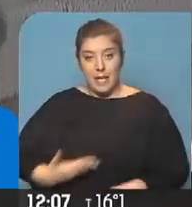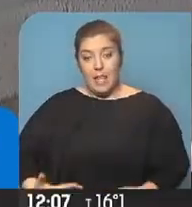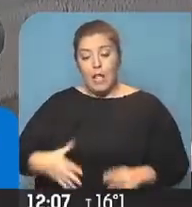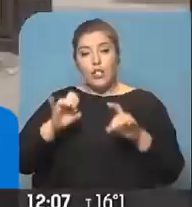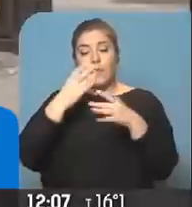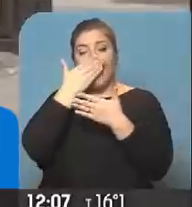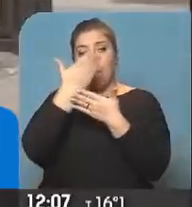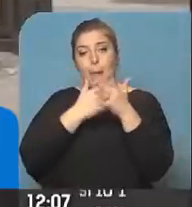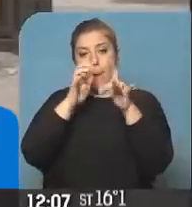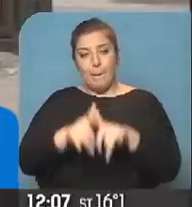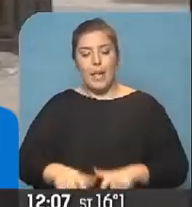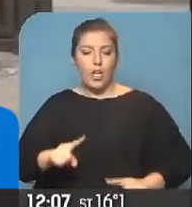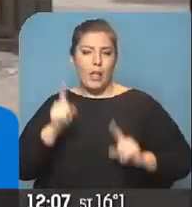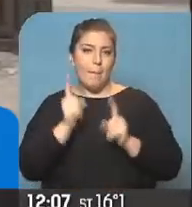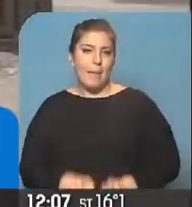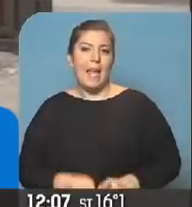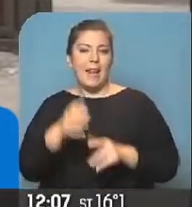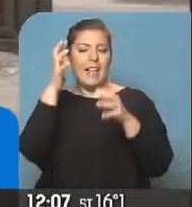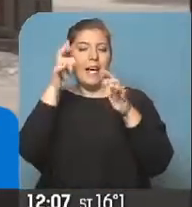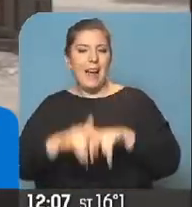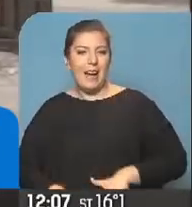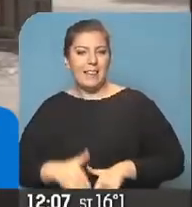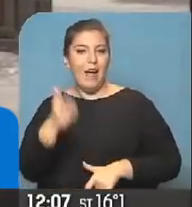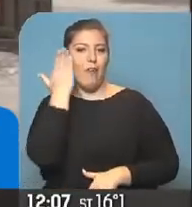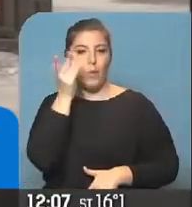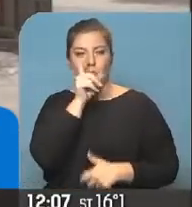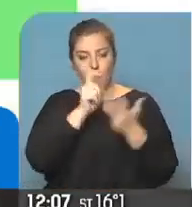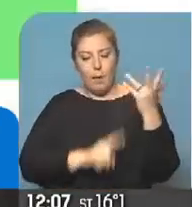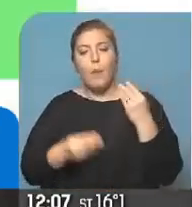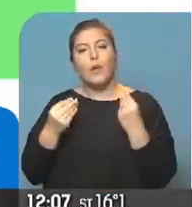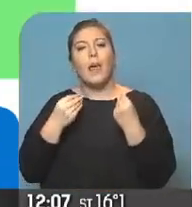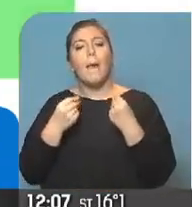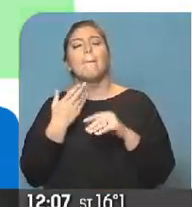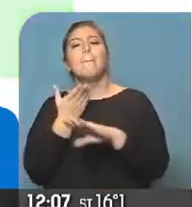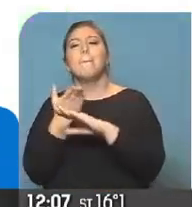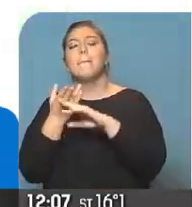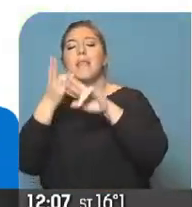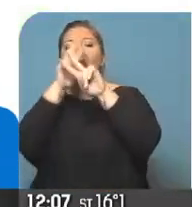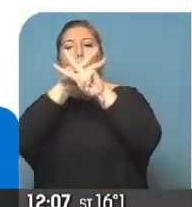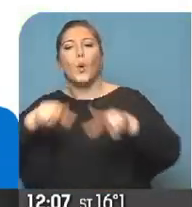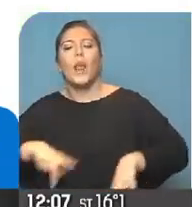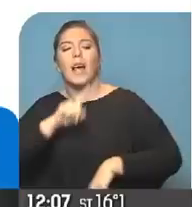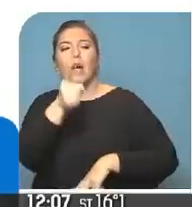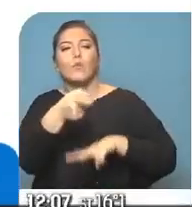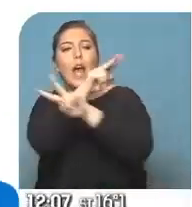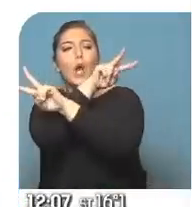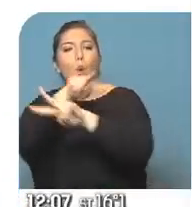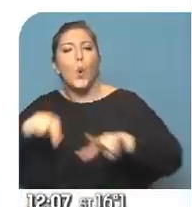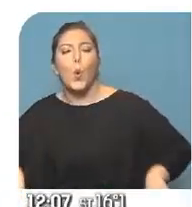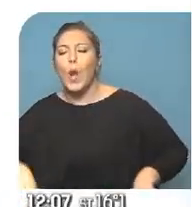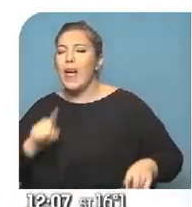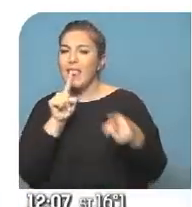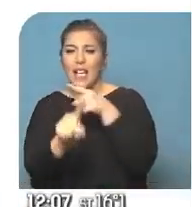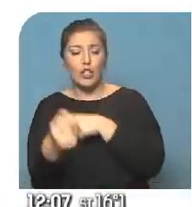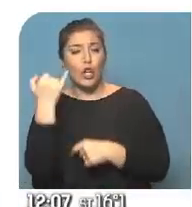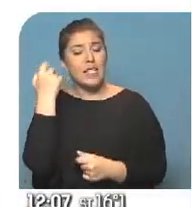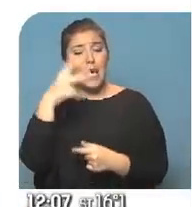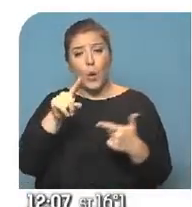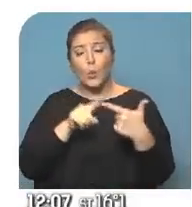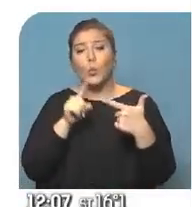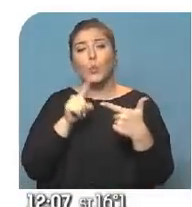escrito, sino en la carta a la que hacíamos referencia, porque en primer lugar pide la nulidad de la causa totalmente, que la causa se anule, y en segundo término